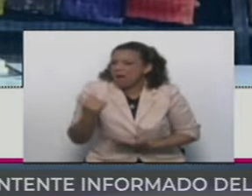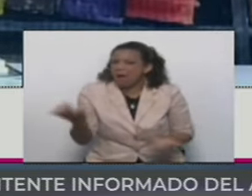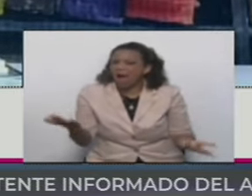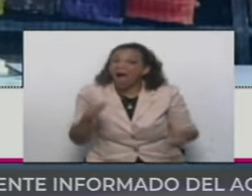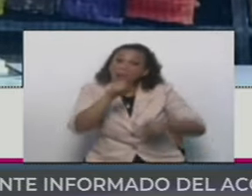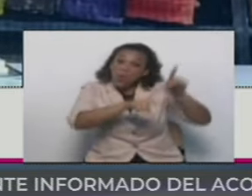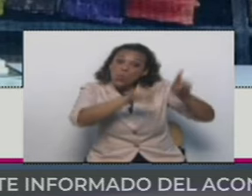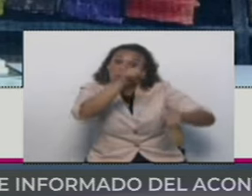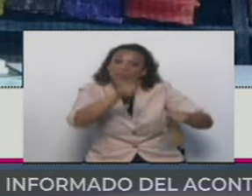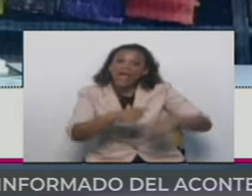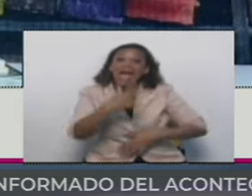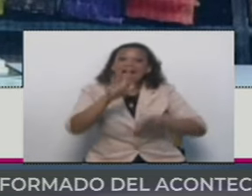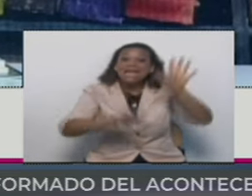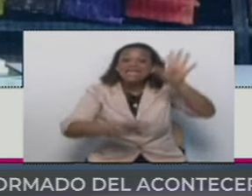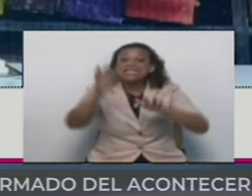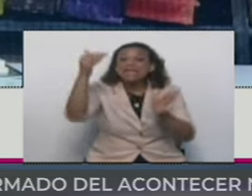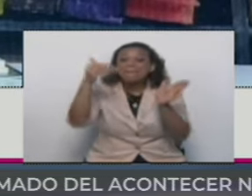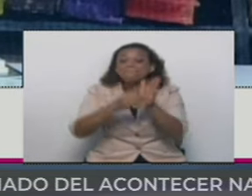Algunos dicen que 15.000.